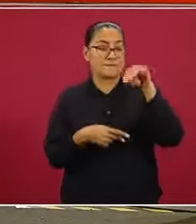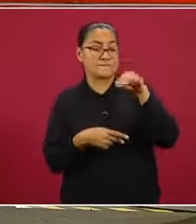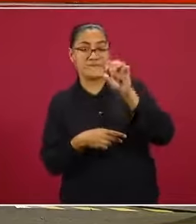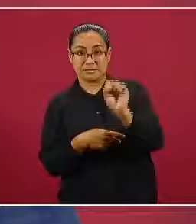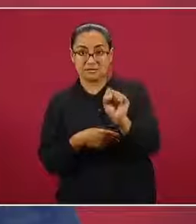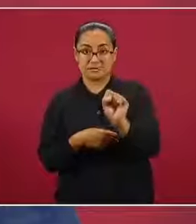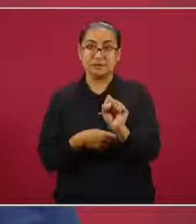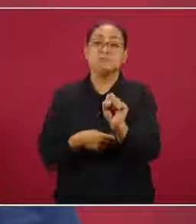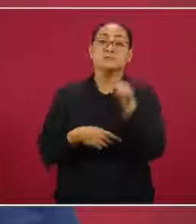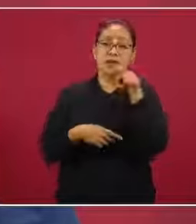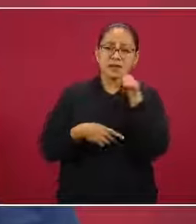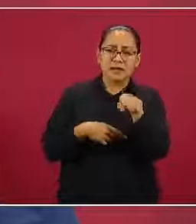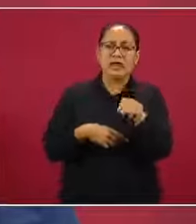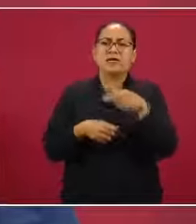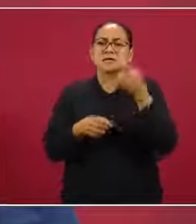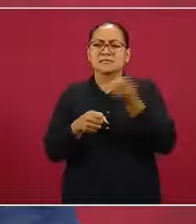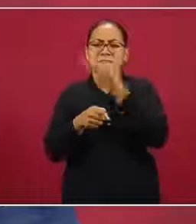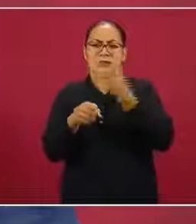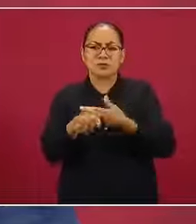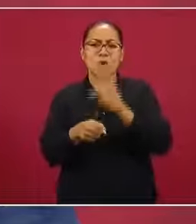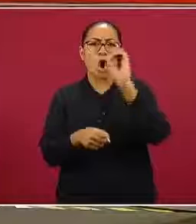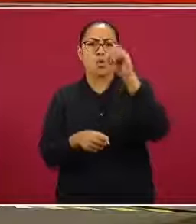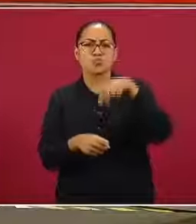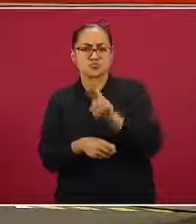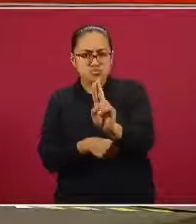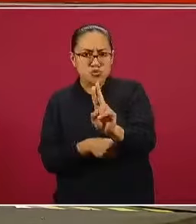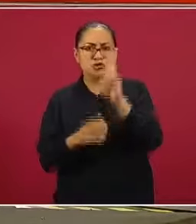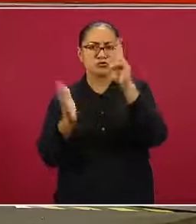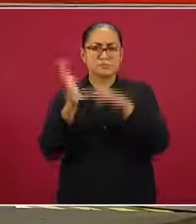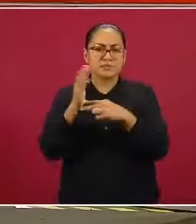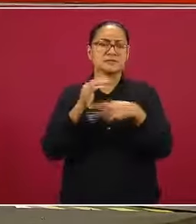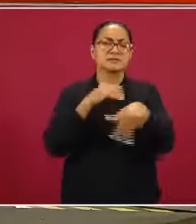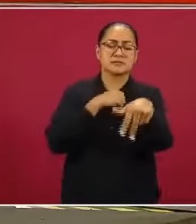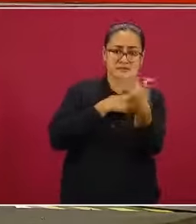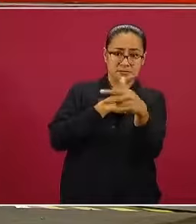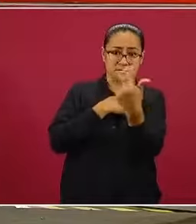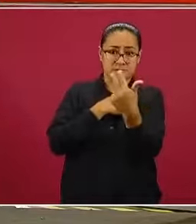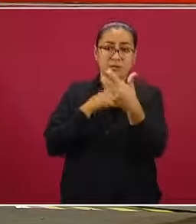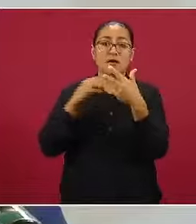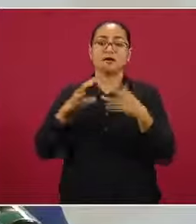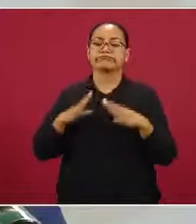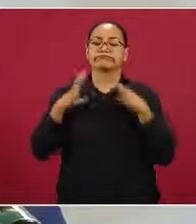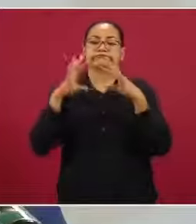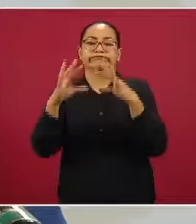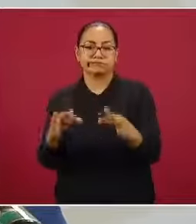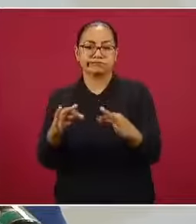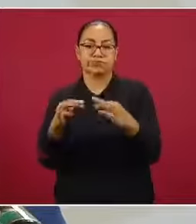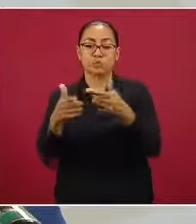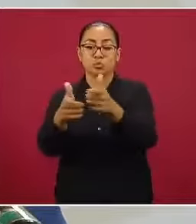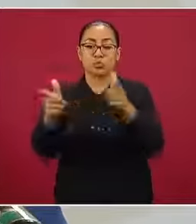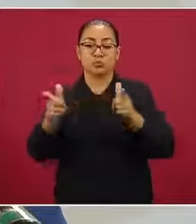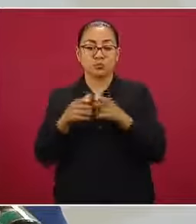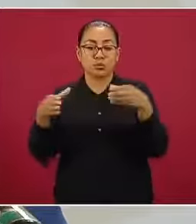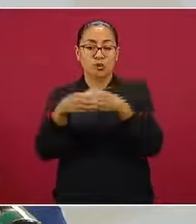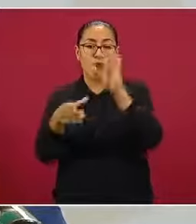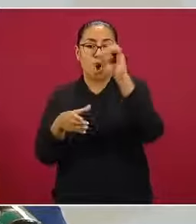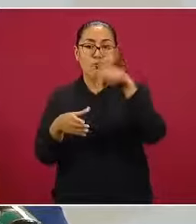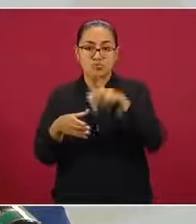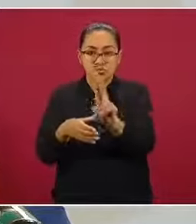general de Naciones Unidas en junio de 2013 crea el equipo de tarea interinstitucional de Naciones Unidas sobre